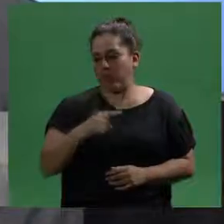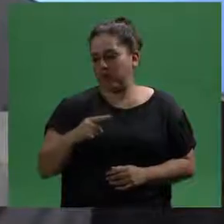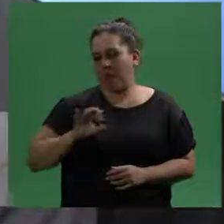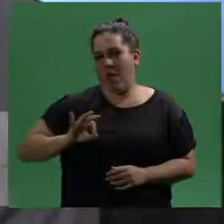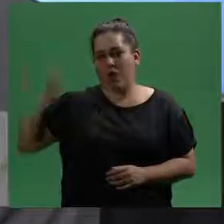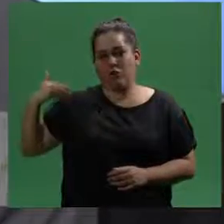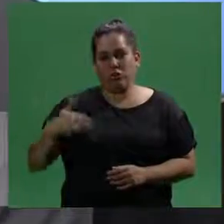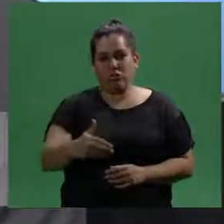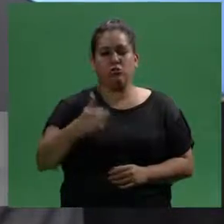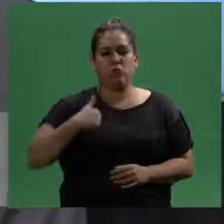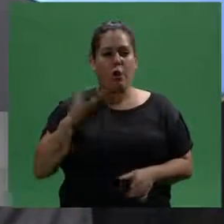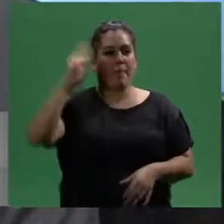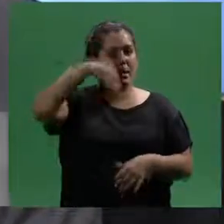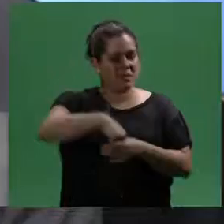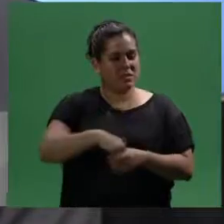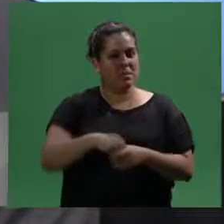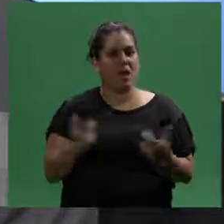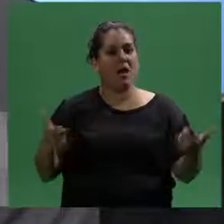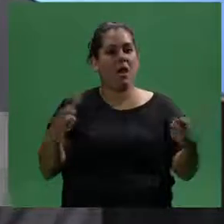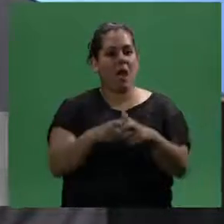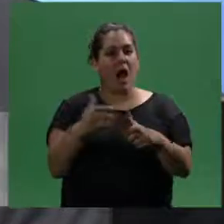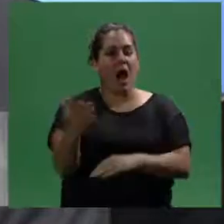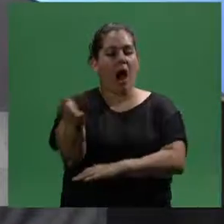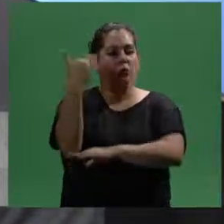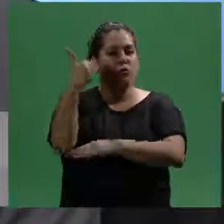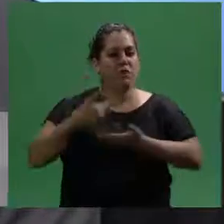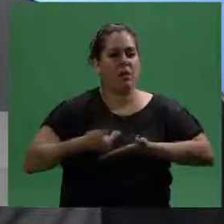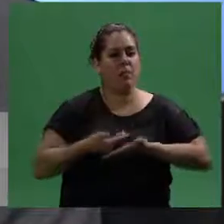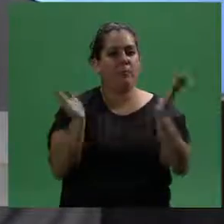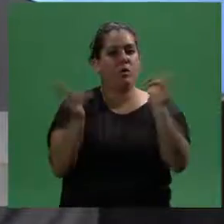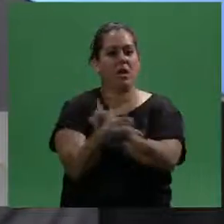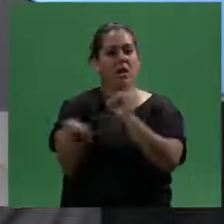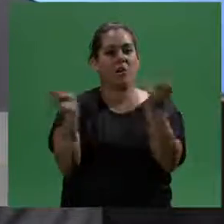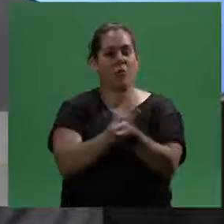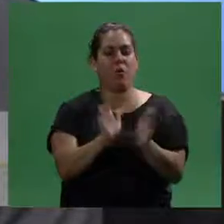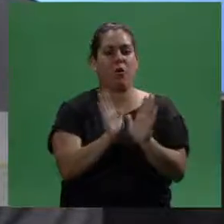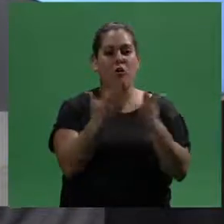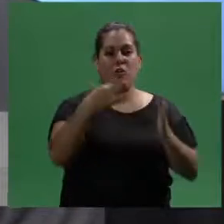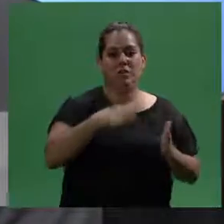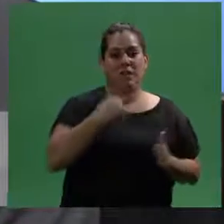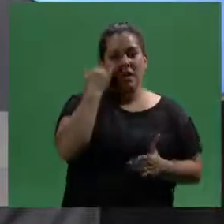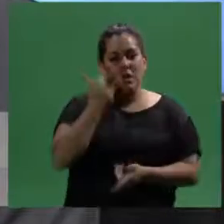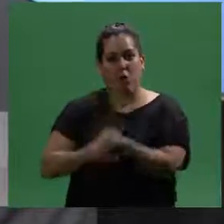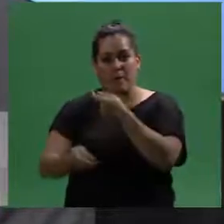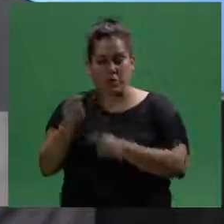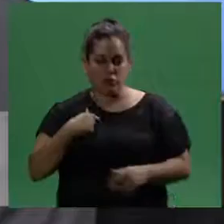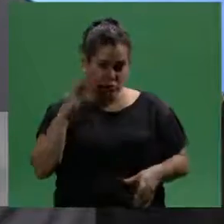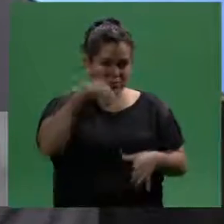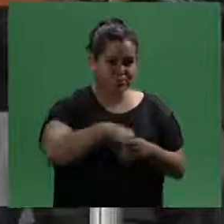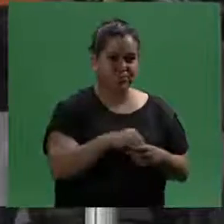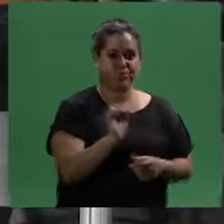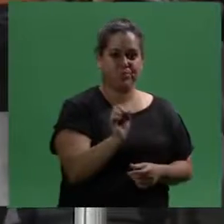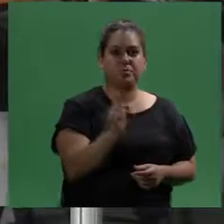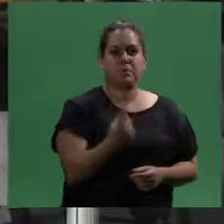me ha tocado en estos últimos años participar activamente de las audiencias públicas de la reforma al Código Civil y